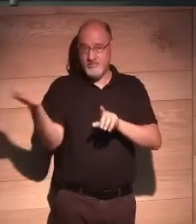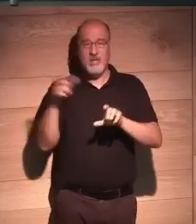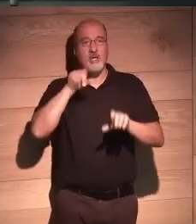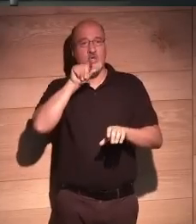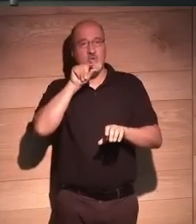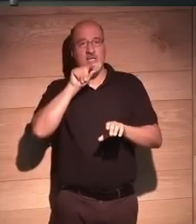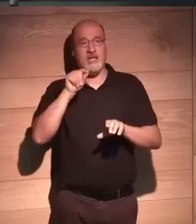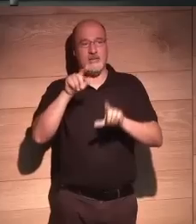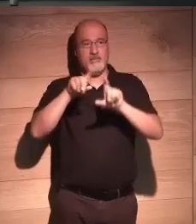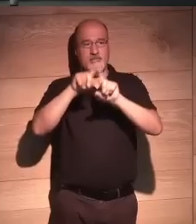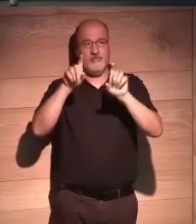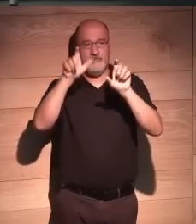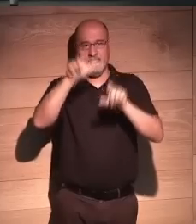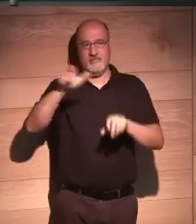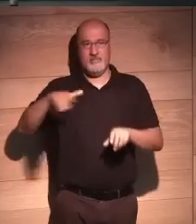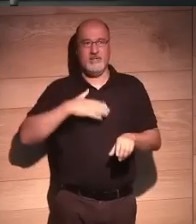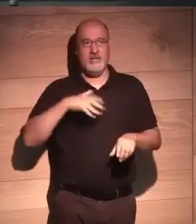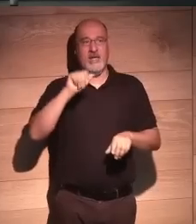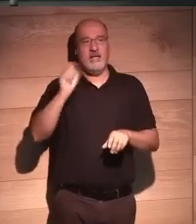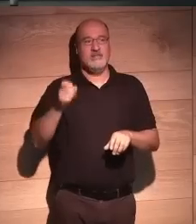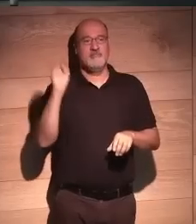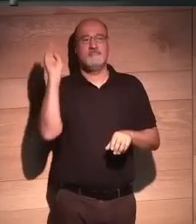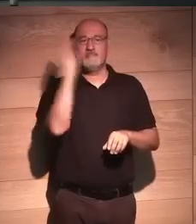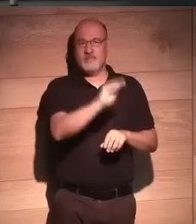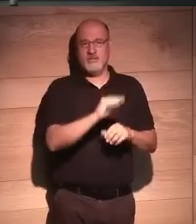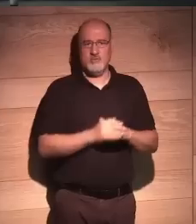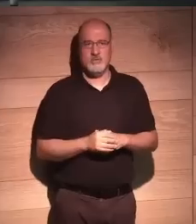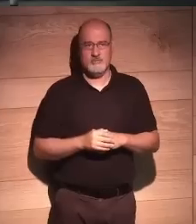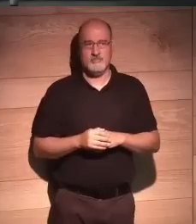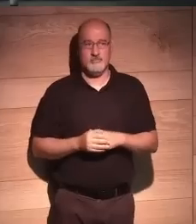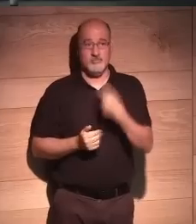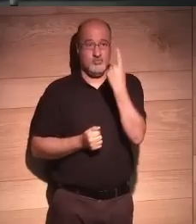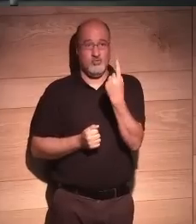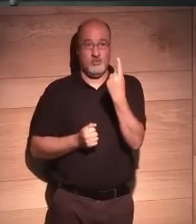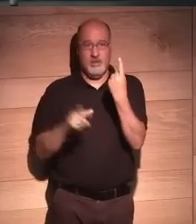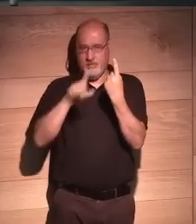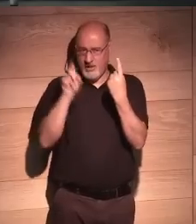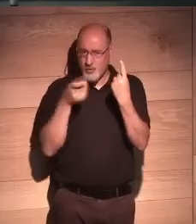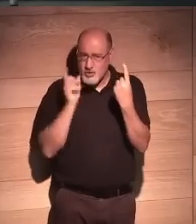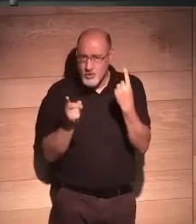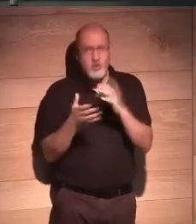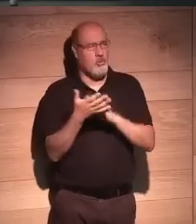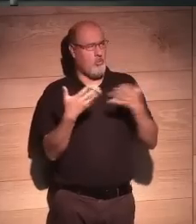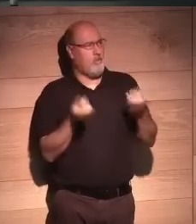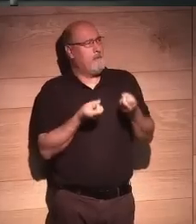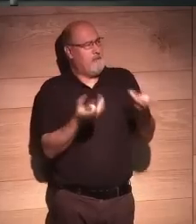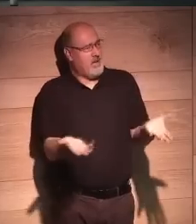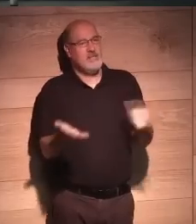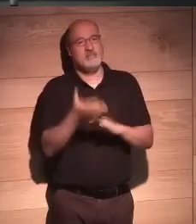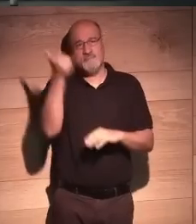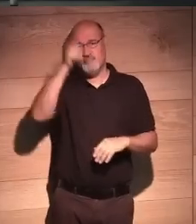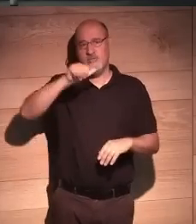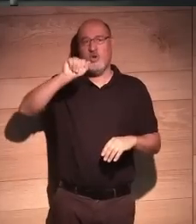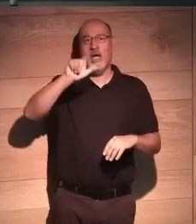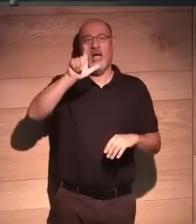por Twitter. Sí. Bueno, gente, Alex se llama. O sea, solo hay una pregunta, quiero No, decir. no, hay varias, pero es que este se llama Alex. ¿Está quiero Alex en